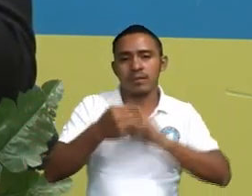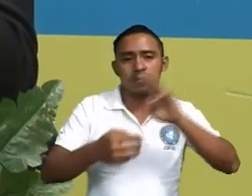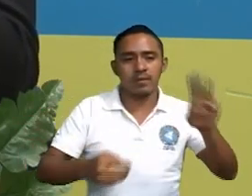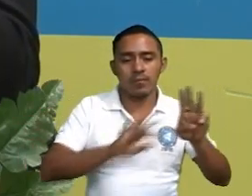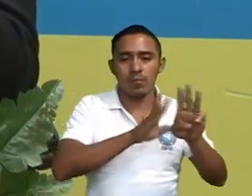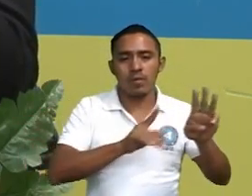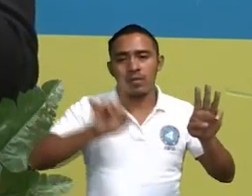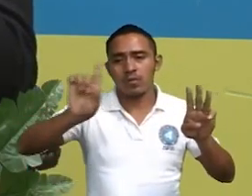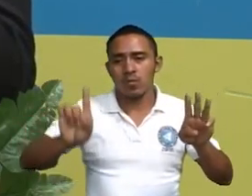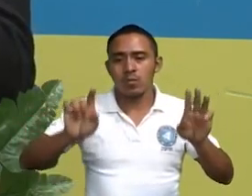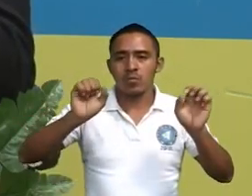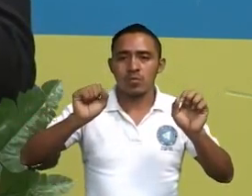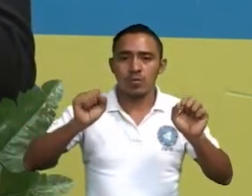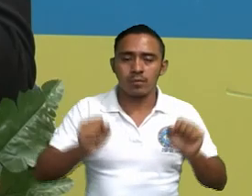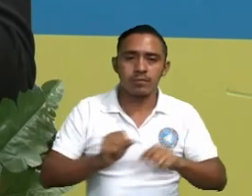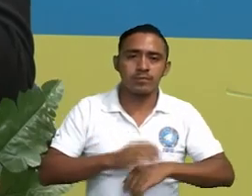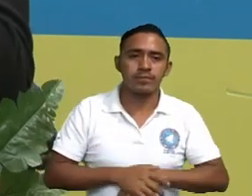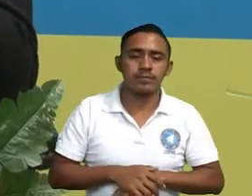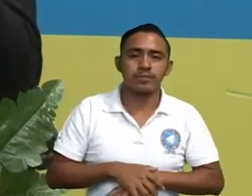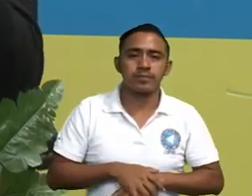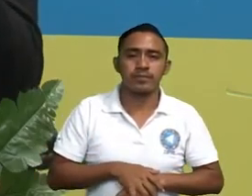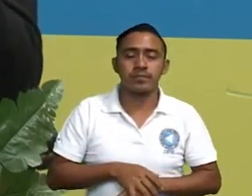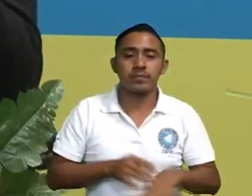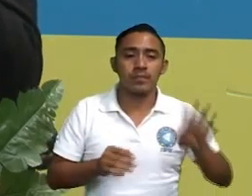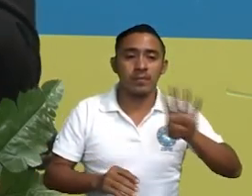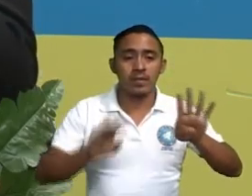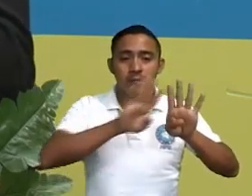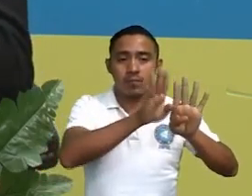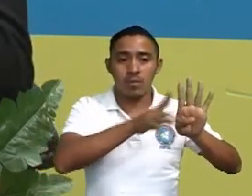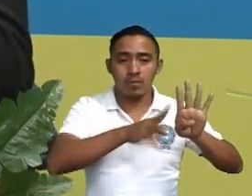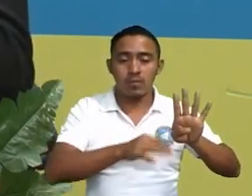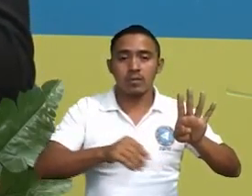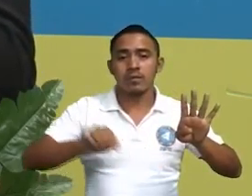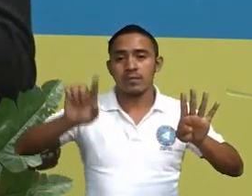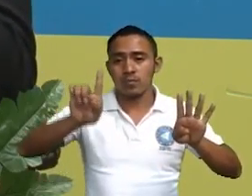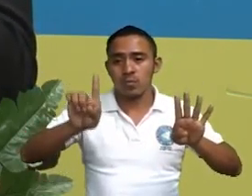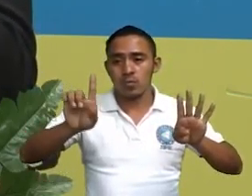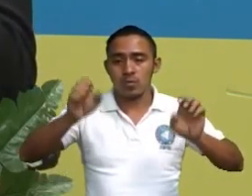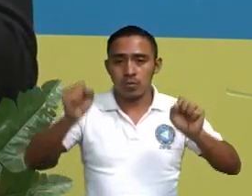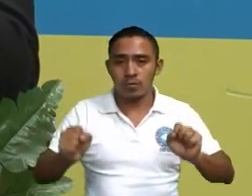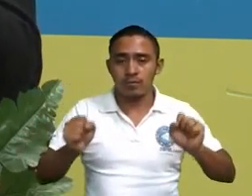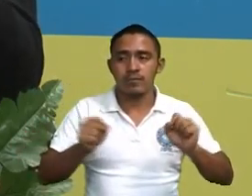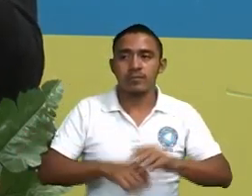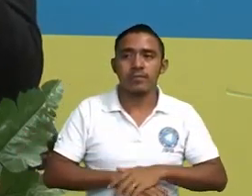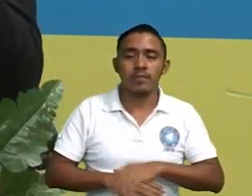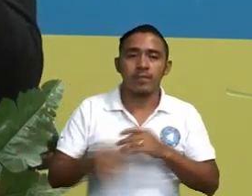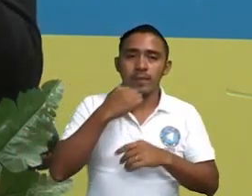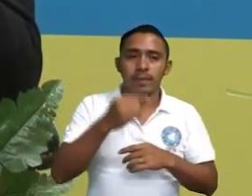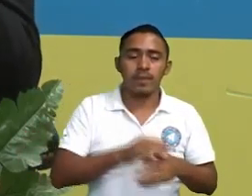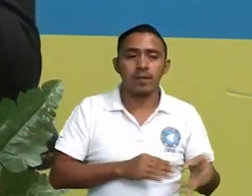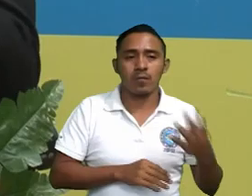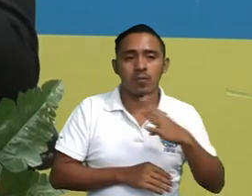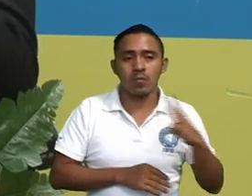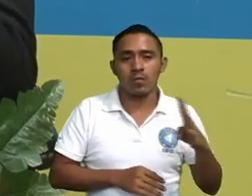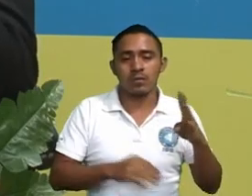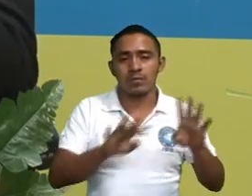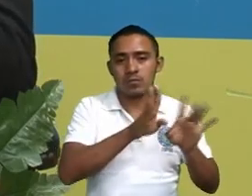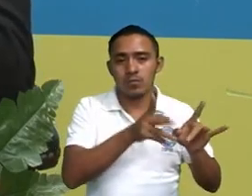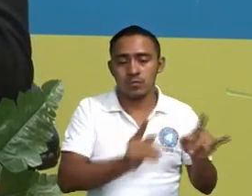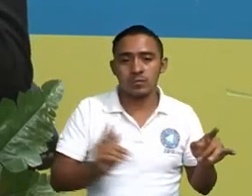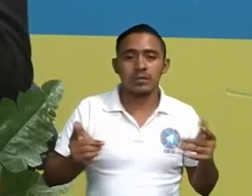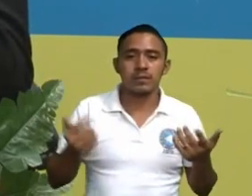normalmente anda entre 3 a 4 por cada individuo. Es decir, 3 mujeres por cada varón. Alguna literatura dice 4 mujeres presentan cálculos